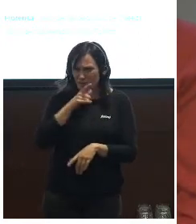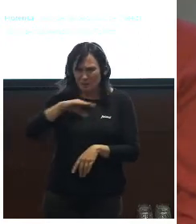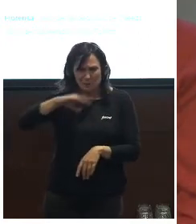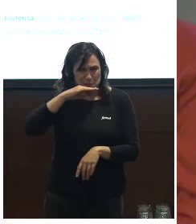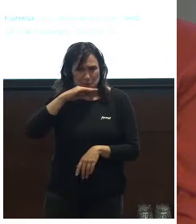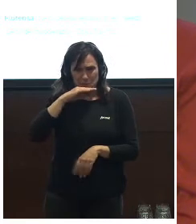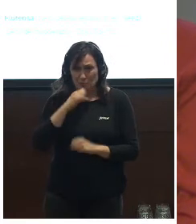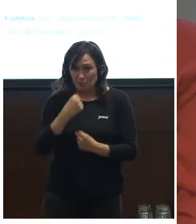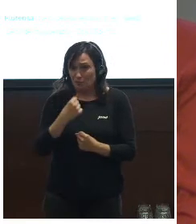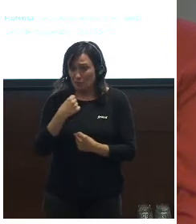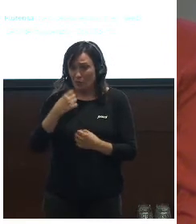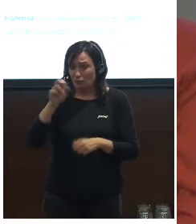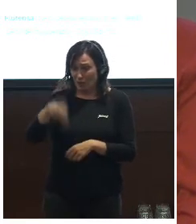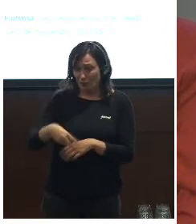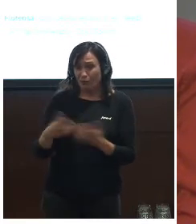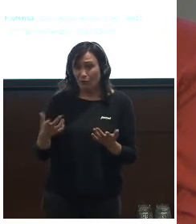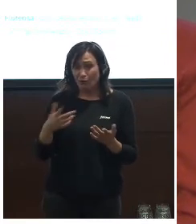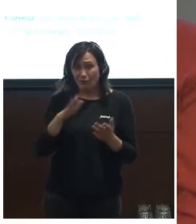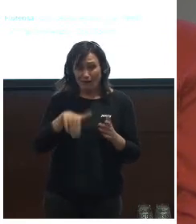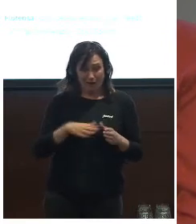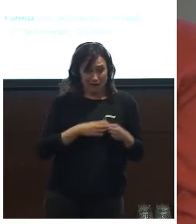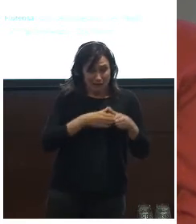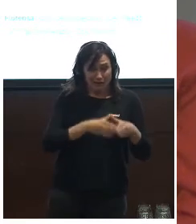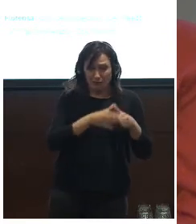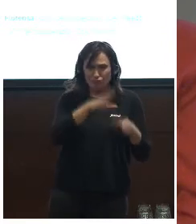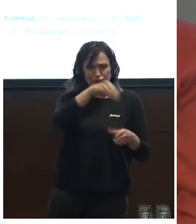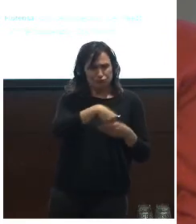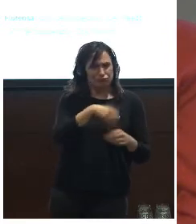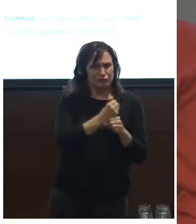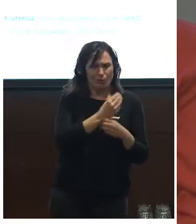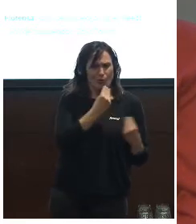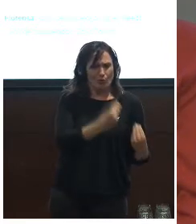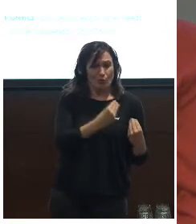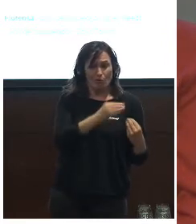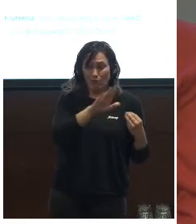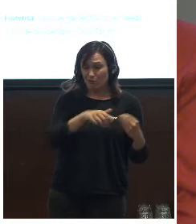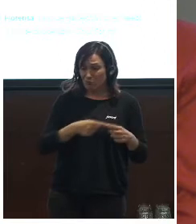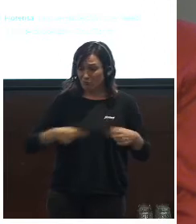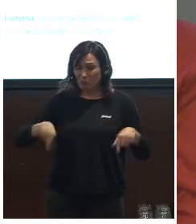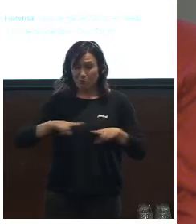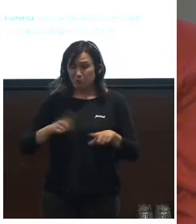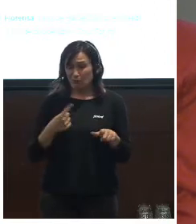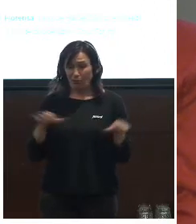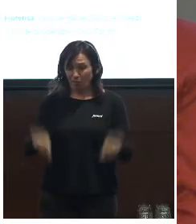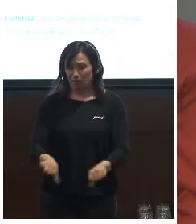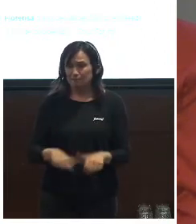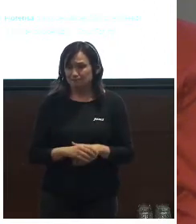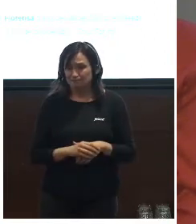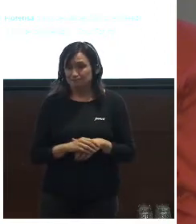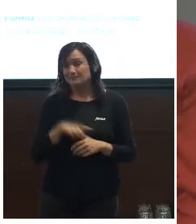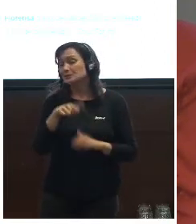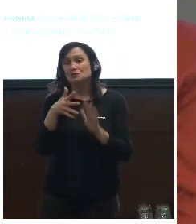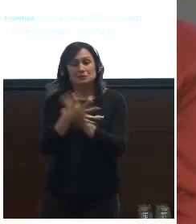Todo el trabajo que se hizo a bordo del barco se lo cargaron en un puerto en 5 minutos. Entonces, ¿qué quiero decir con esto?